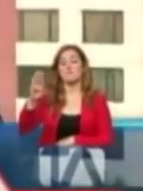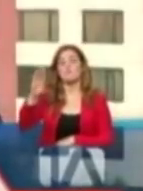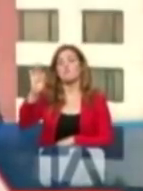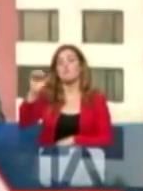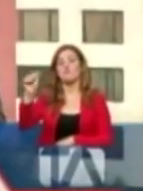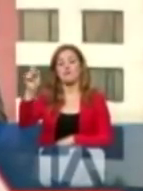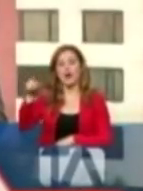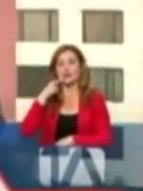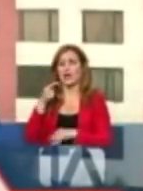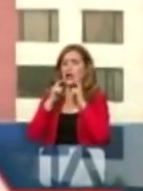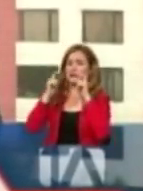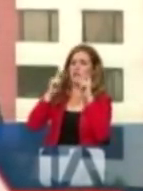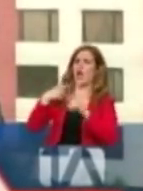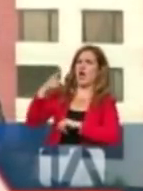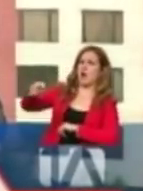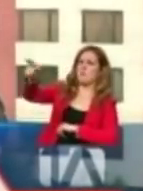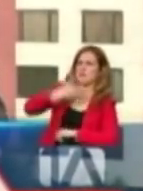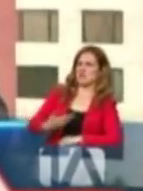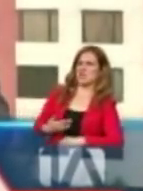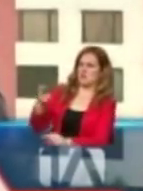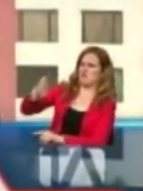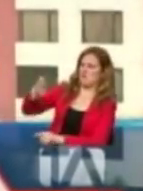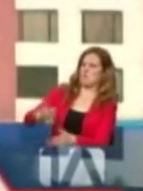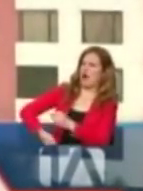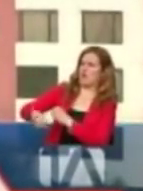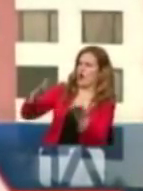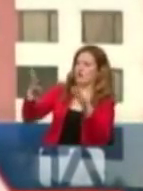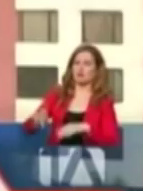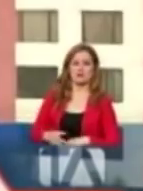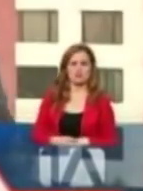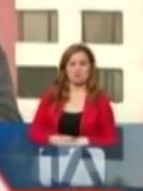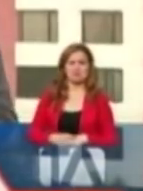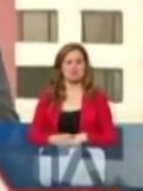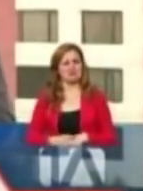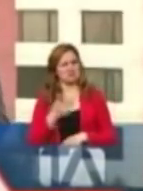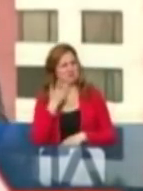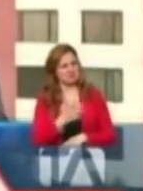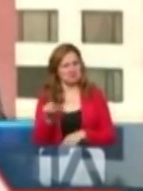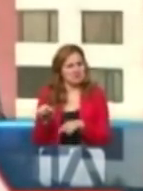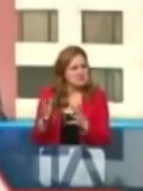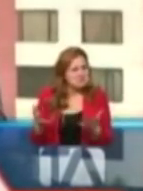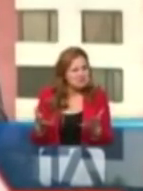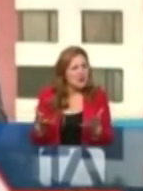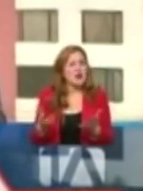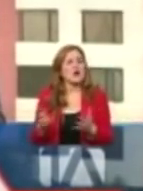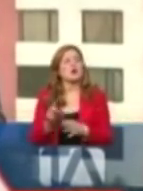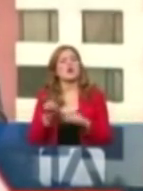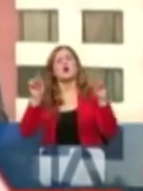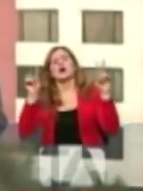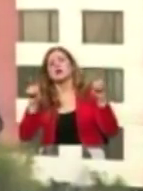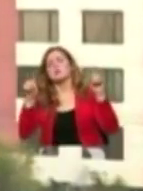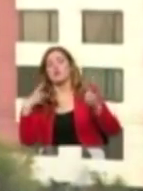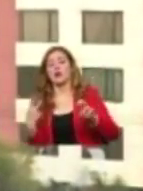que disparen al presidente. Se ha negado a recibir un indulto y su caso es emblemático dentro del colectivo Víctimas del